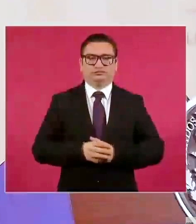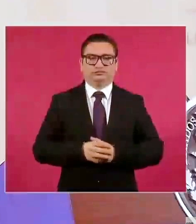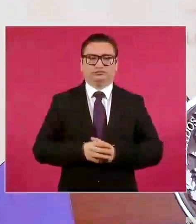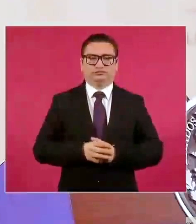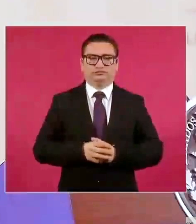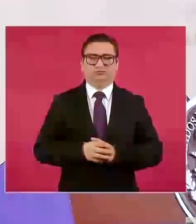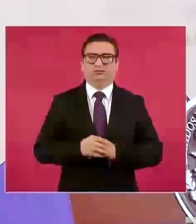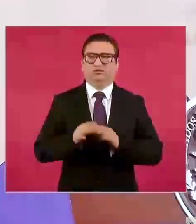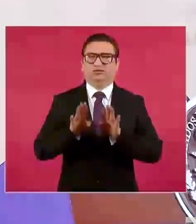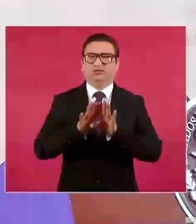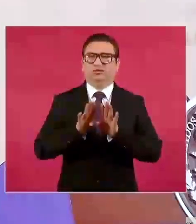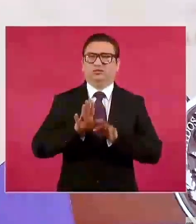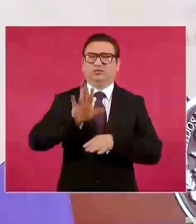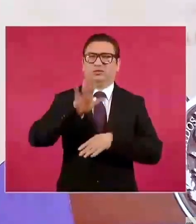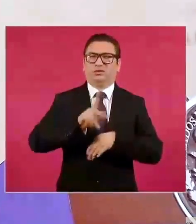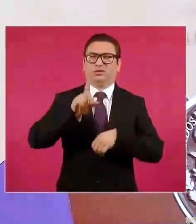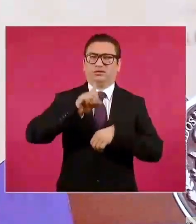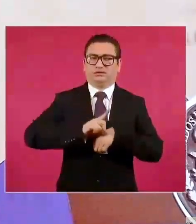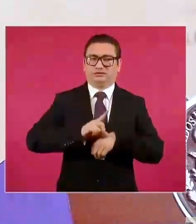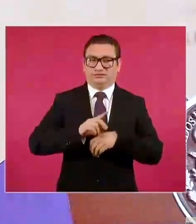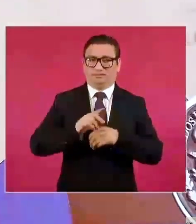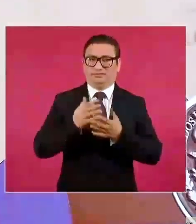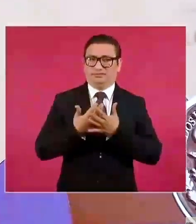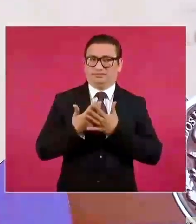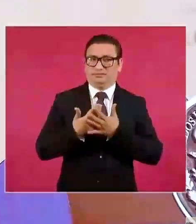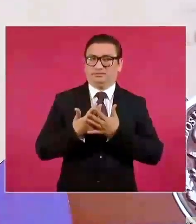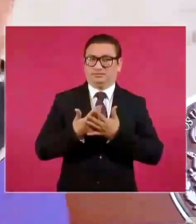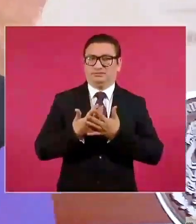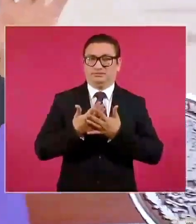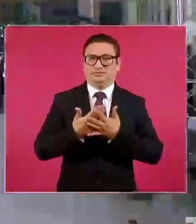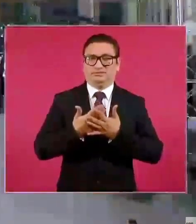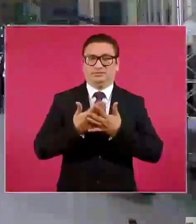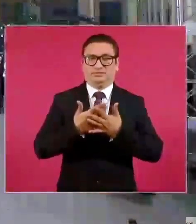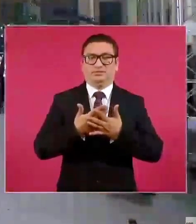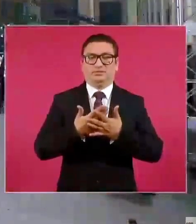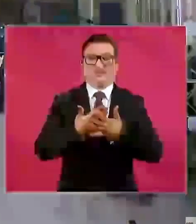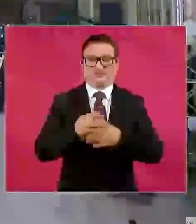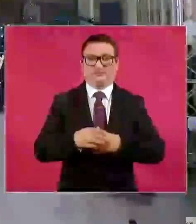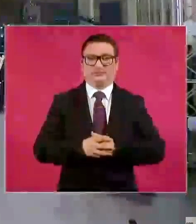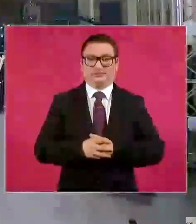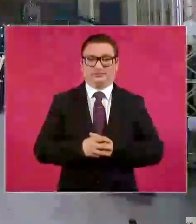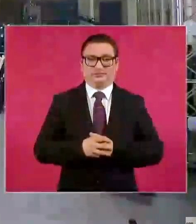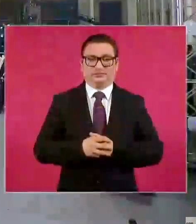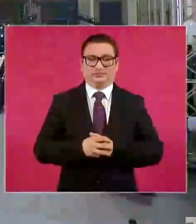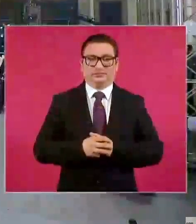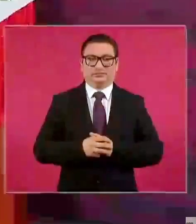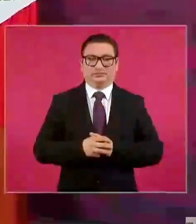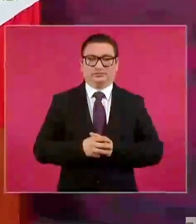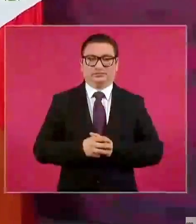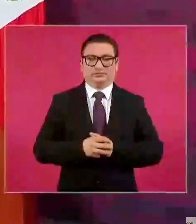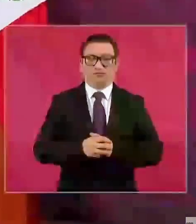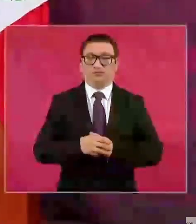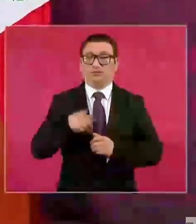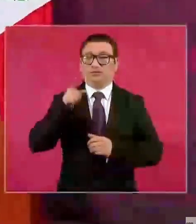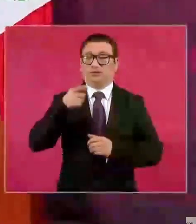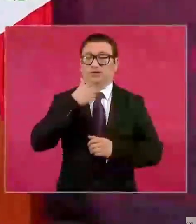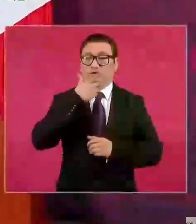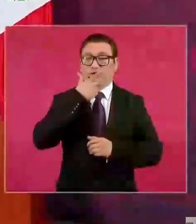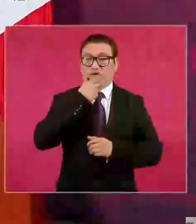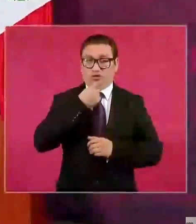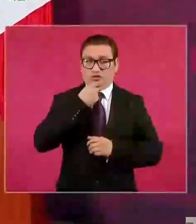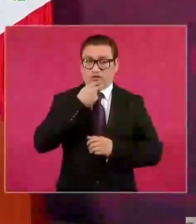como si fuese de día, esperando, y de guardia Lainez, el ministro.